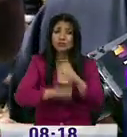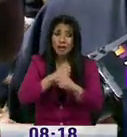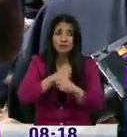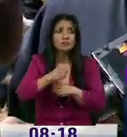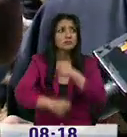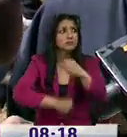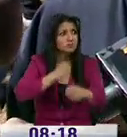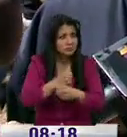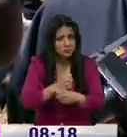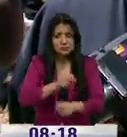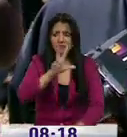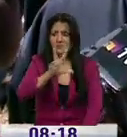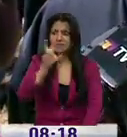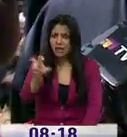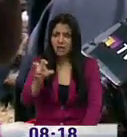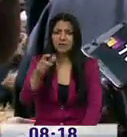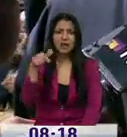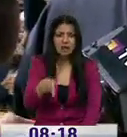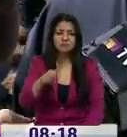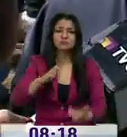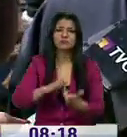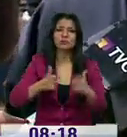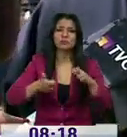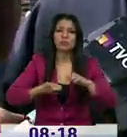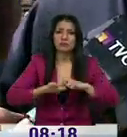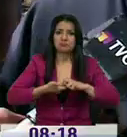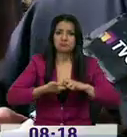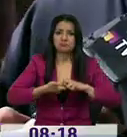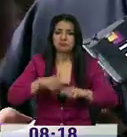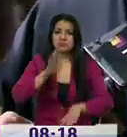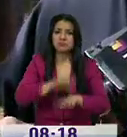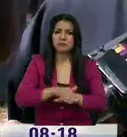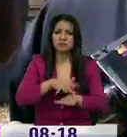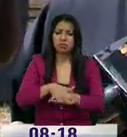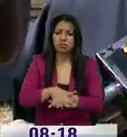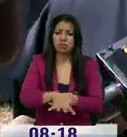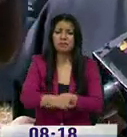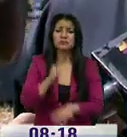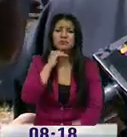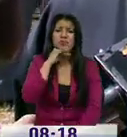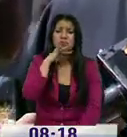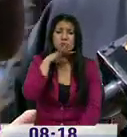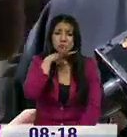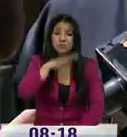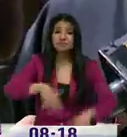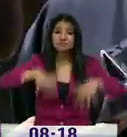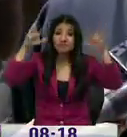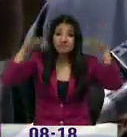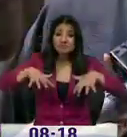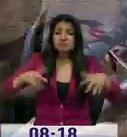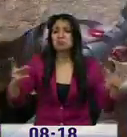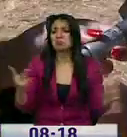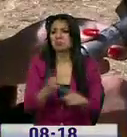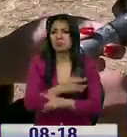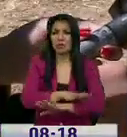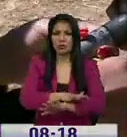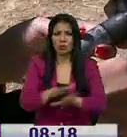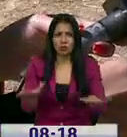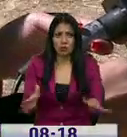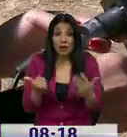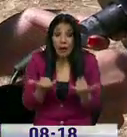menos empezamos a tener problemas porque la contaminación, especialmente en el invierno, esto es algo terrible. No va a